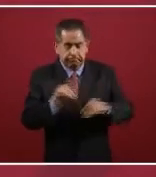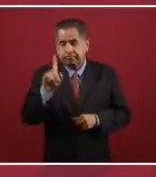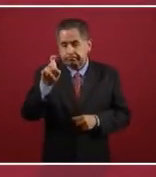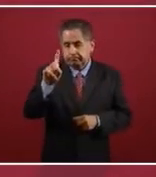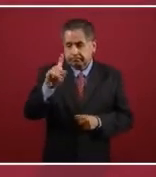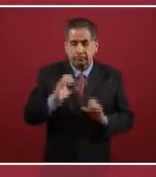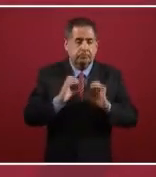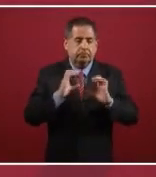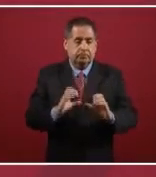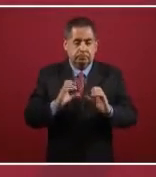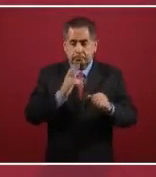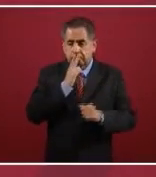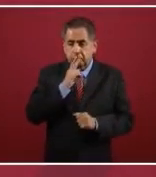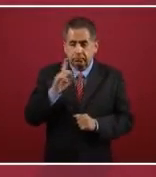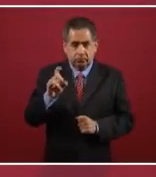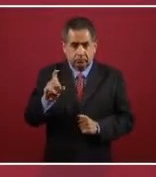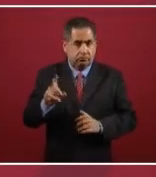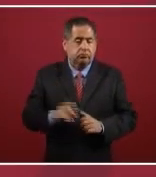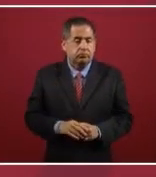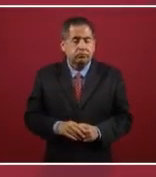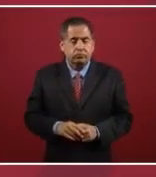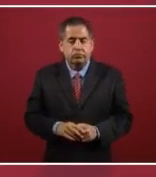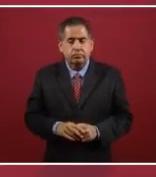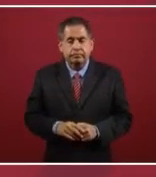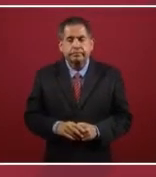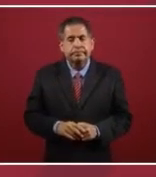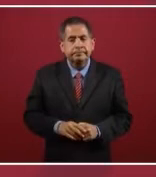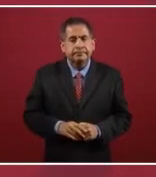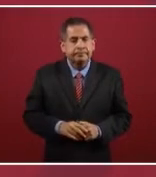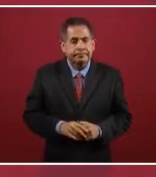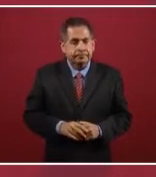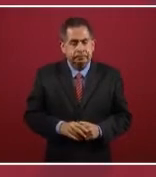agua no